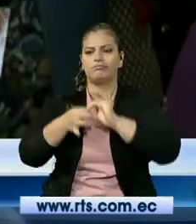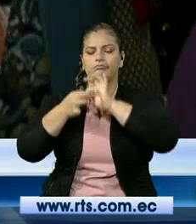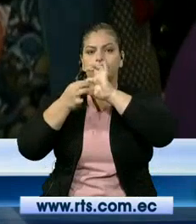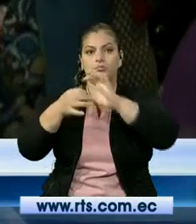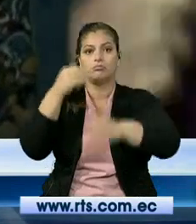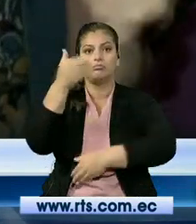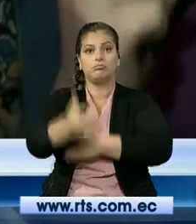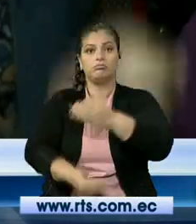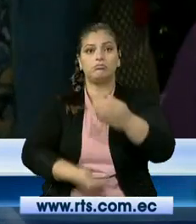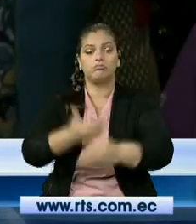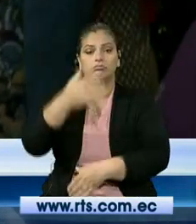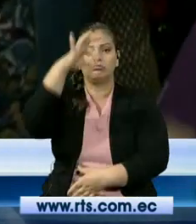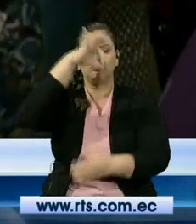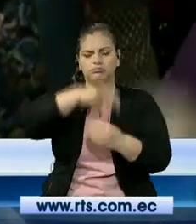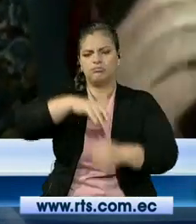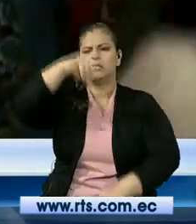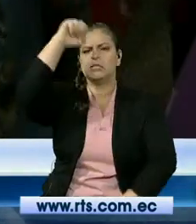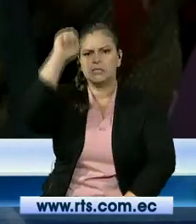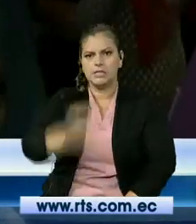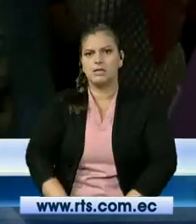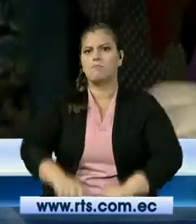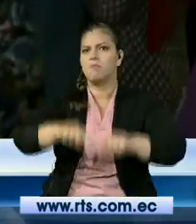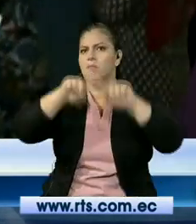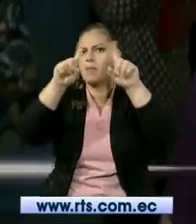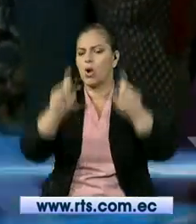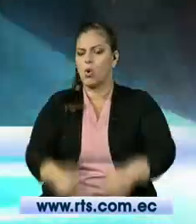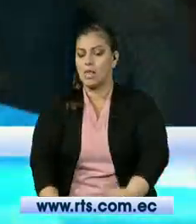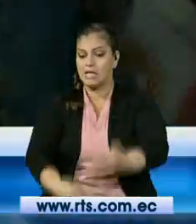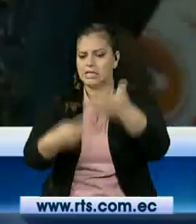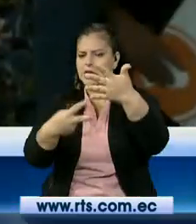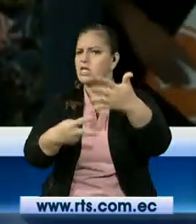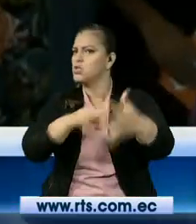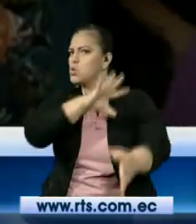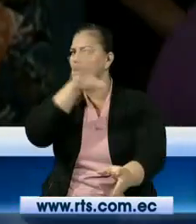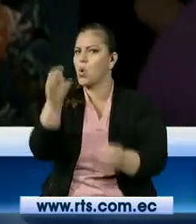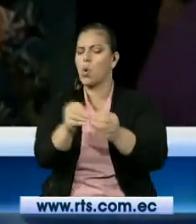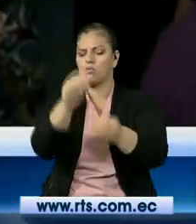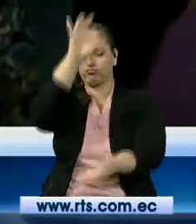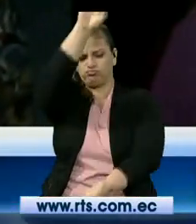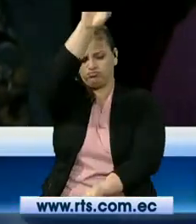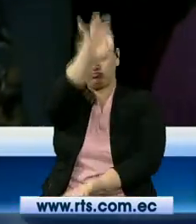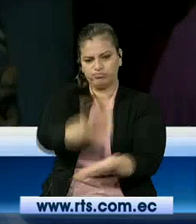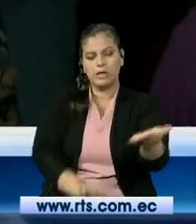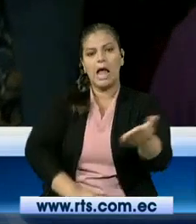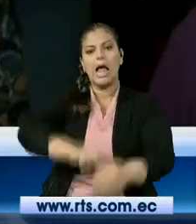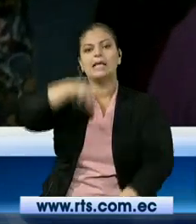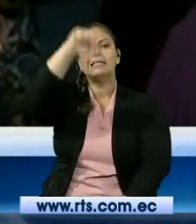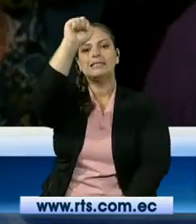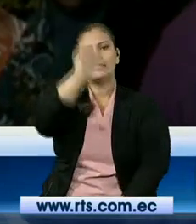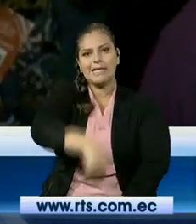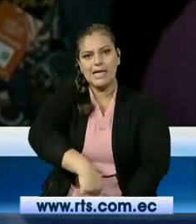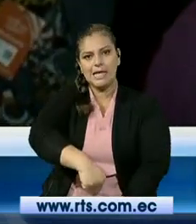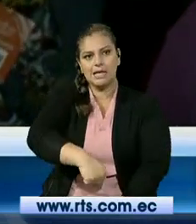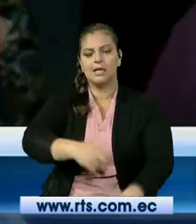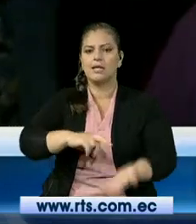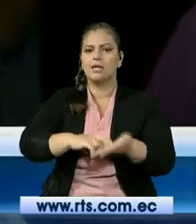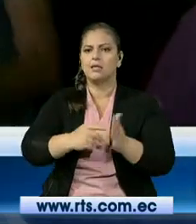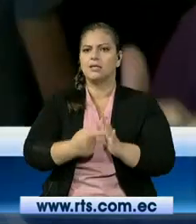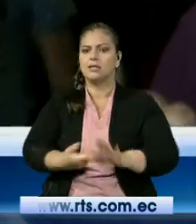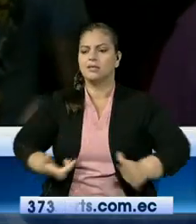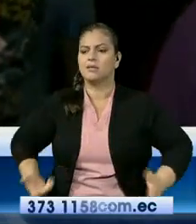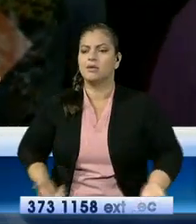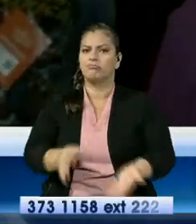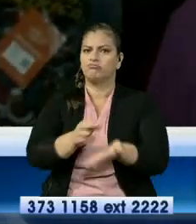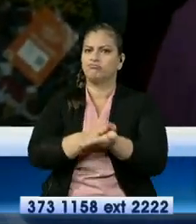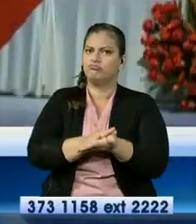para decirle sí, 7 veces sí a la consulta popular. Es importante primero para darle legitimidad a